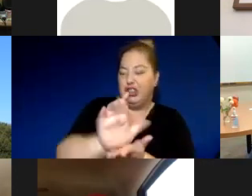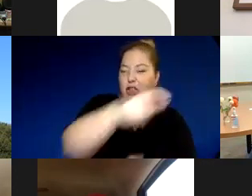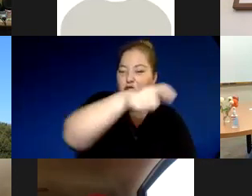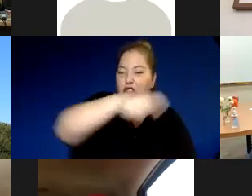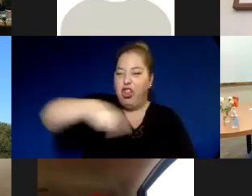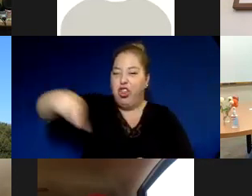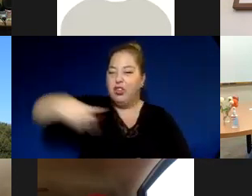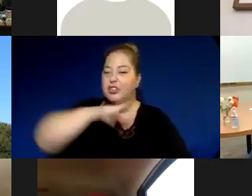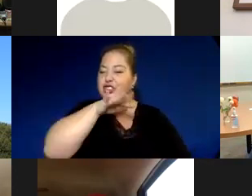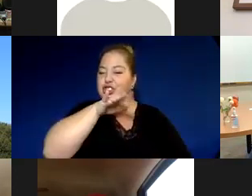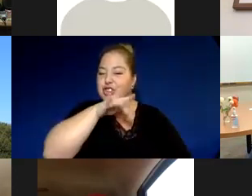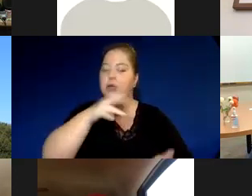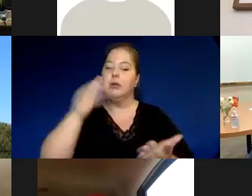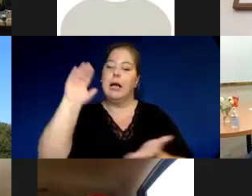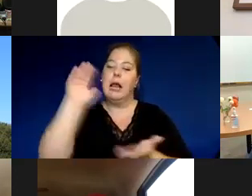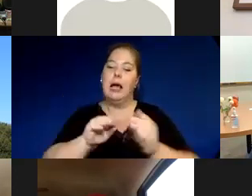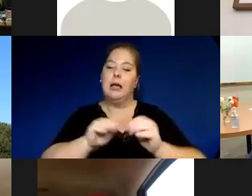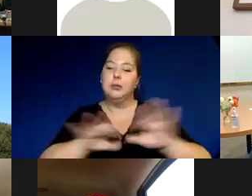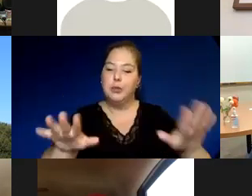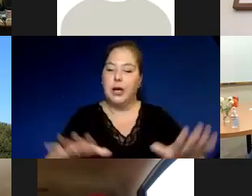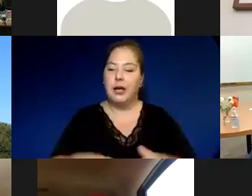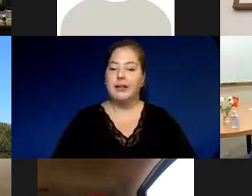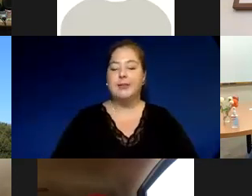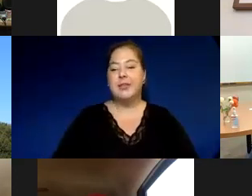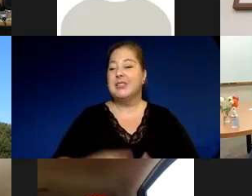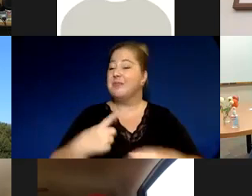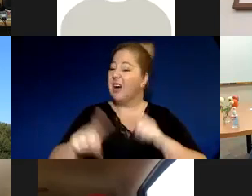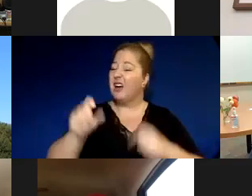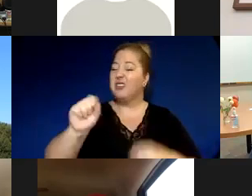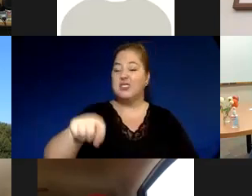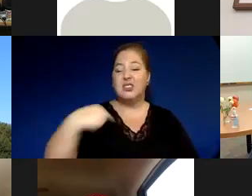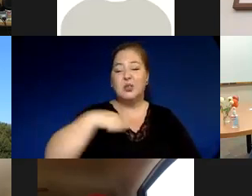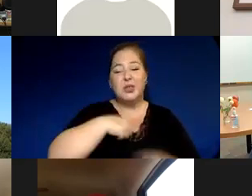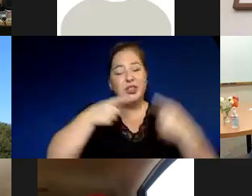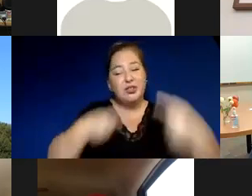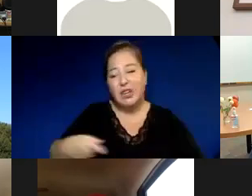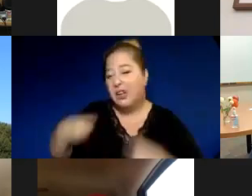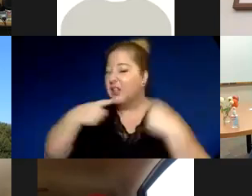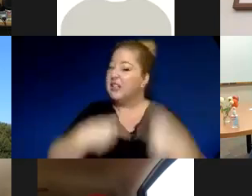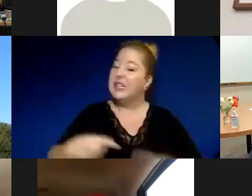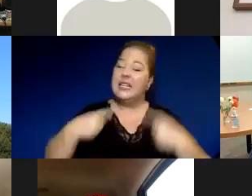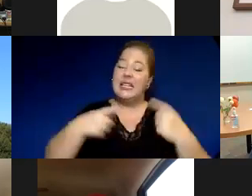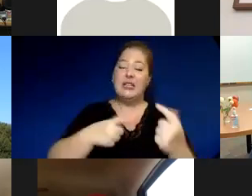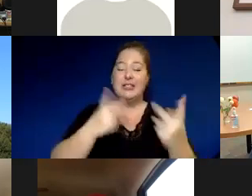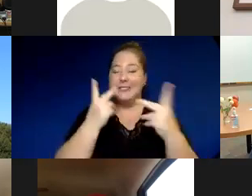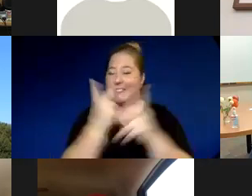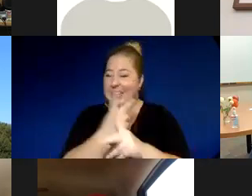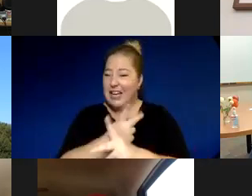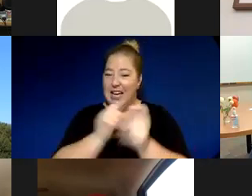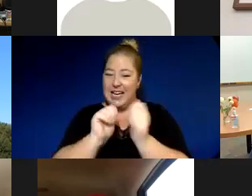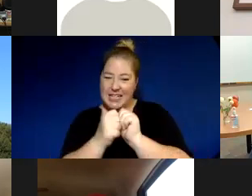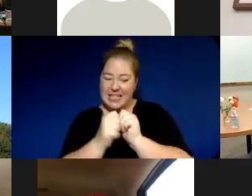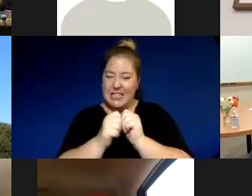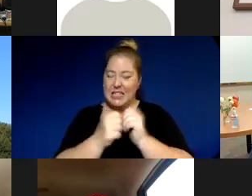están dispersos todavía. Donde estamos teniendo más éxito, pues estamos tratando de conectar esos